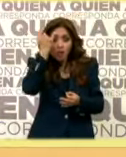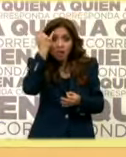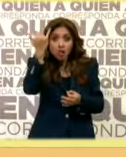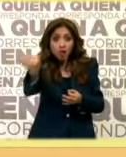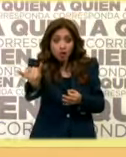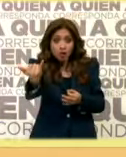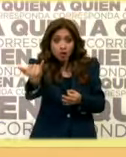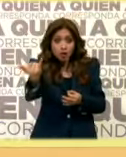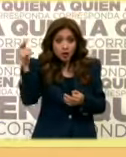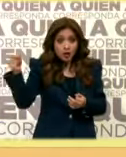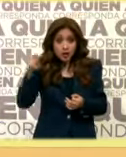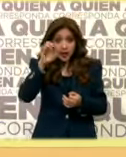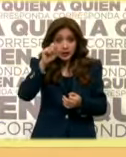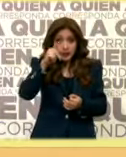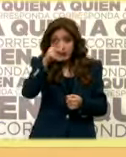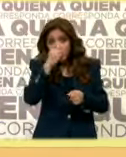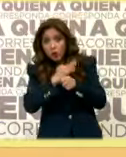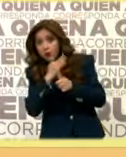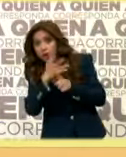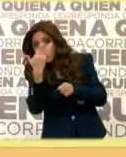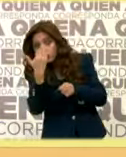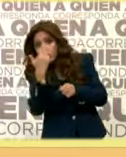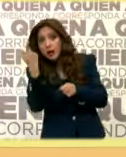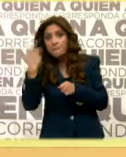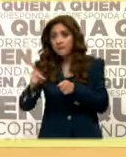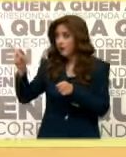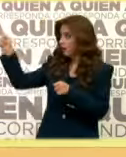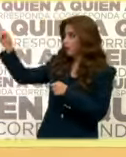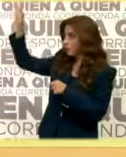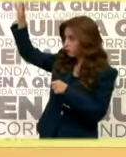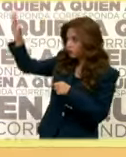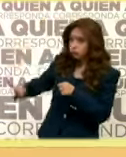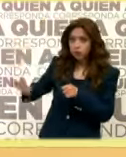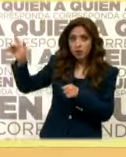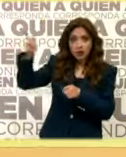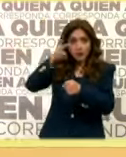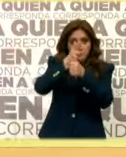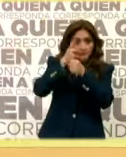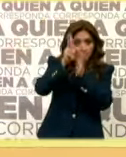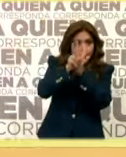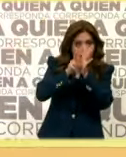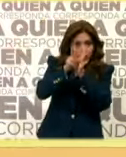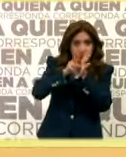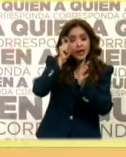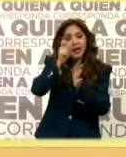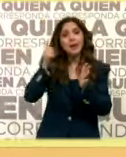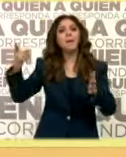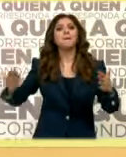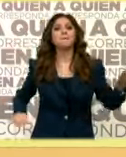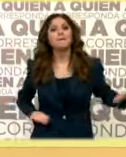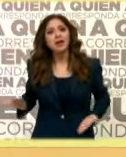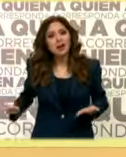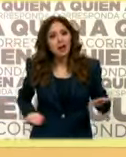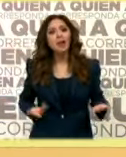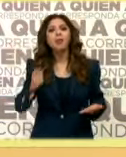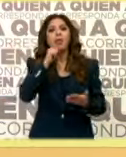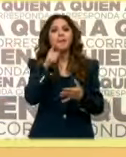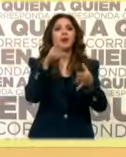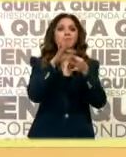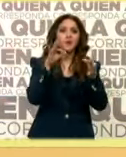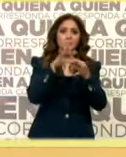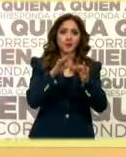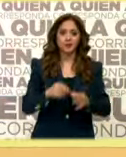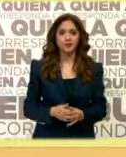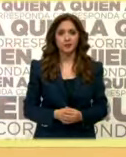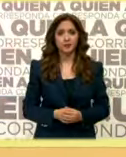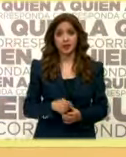caso es que Skinny no está ahí con ellos, pero sí está en la otra. Exacto. Y la gente graba su video y se va a casa con Skinny bailando. Así y platicando es, y demás. Los